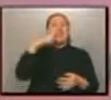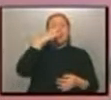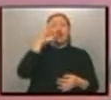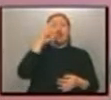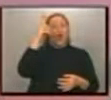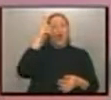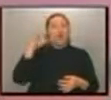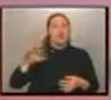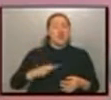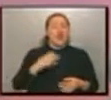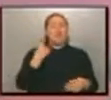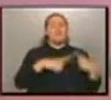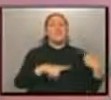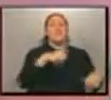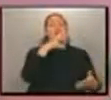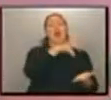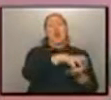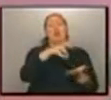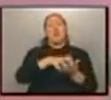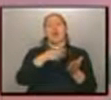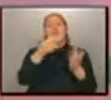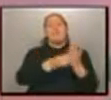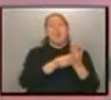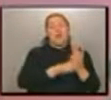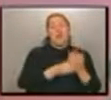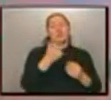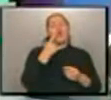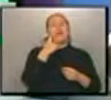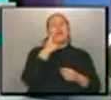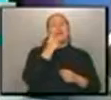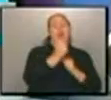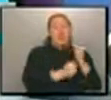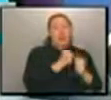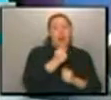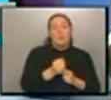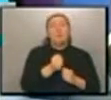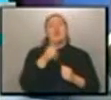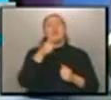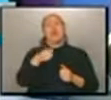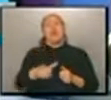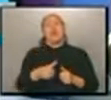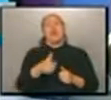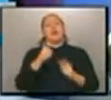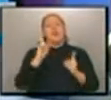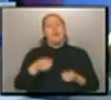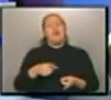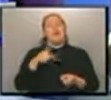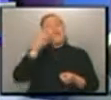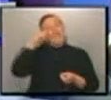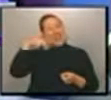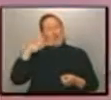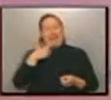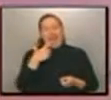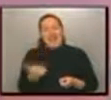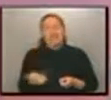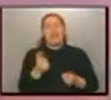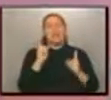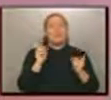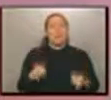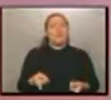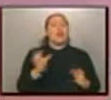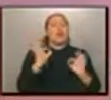estar presente, después de 14 años, un presidente de la Nación. Va a ir Mauricio Macri, ajá, la invitación la va a llevar Echeveire a Casa Rosada en los próximos días y va a